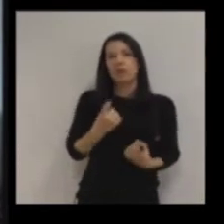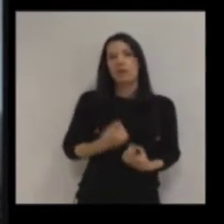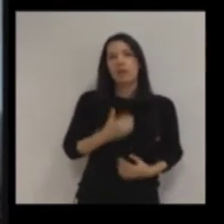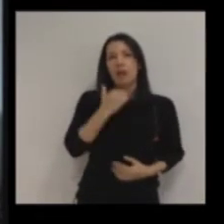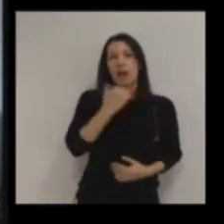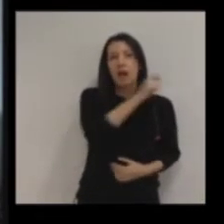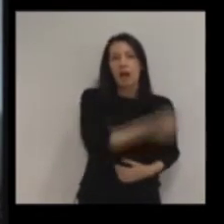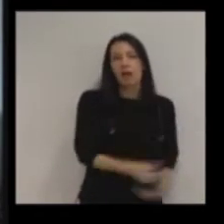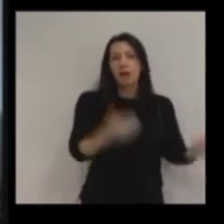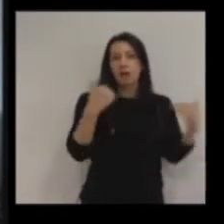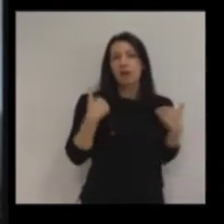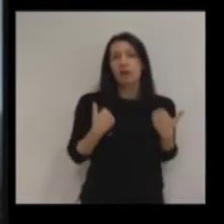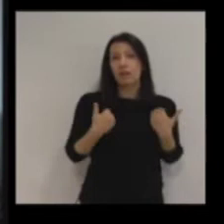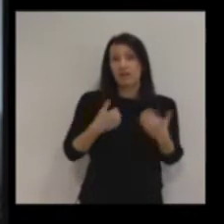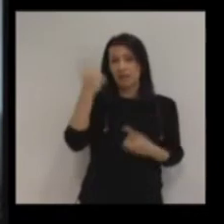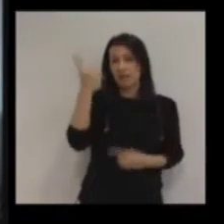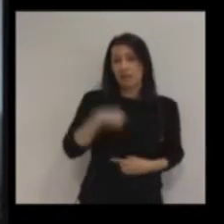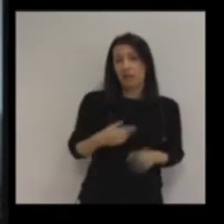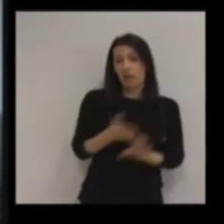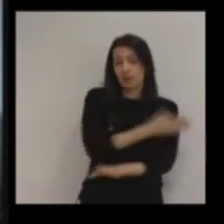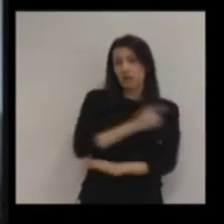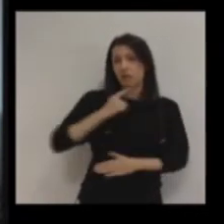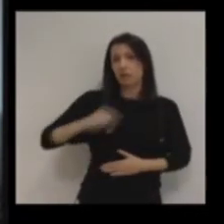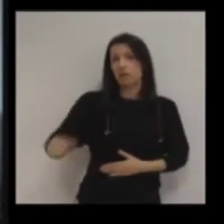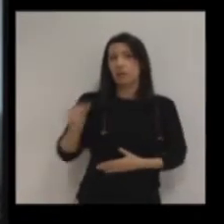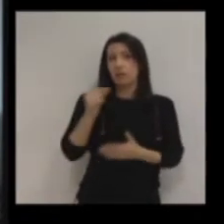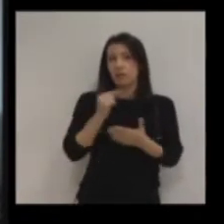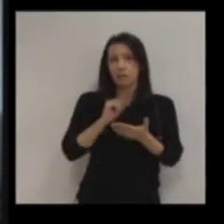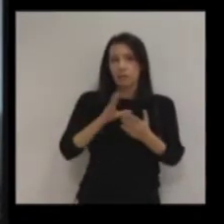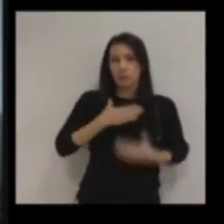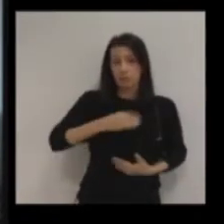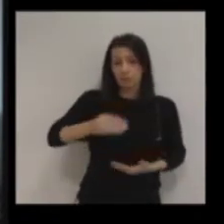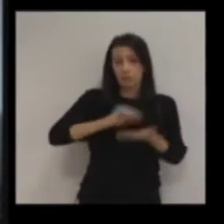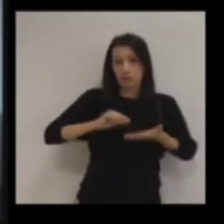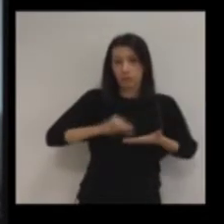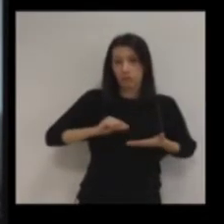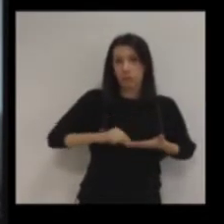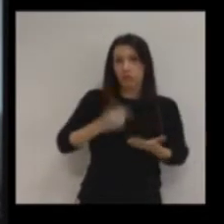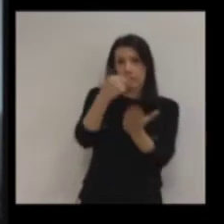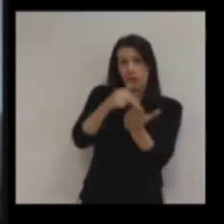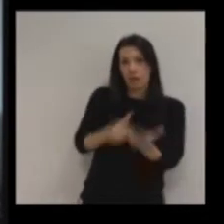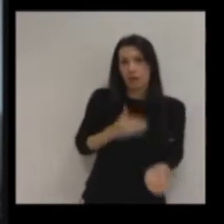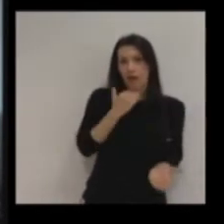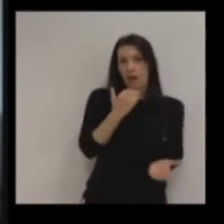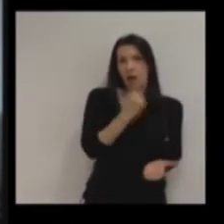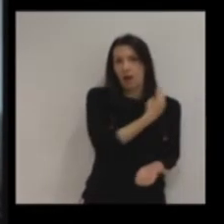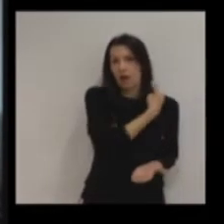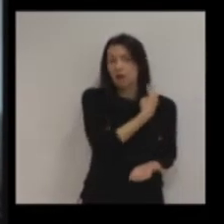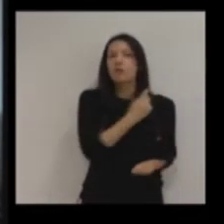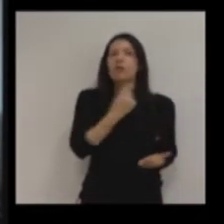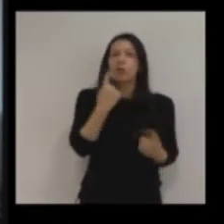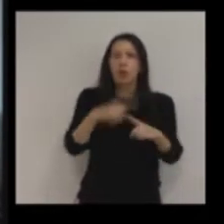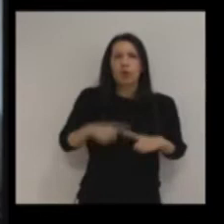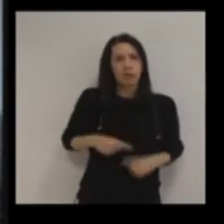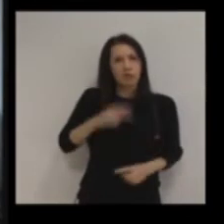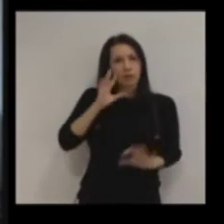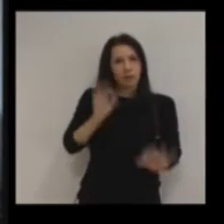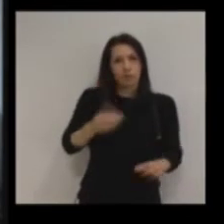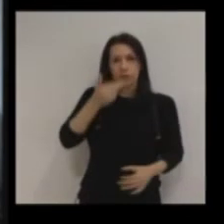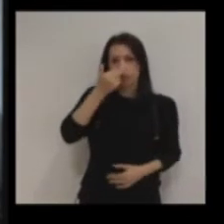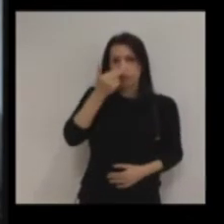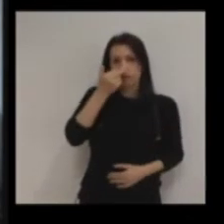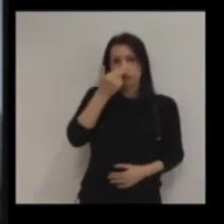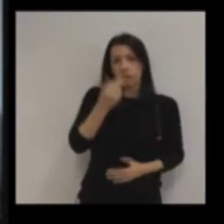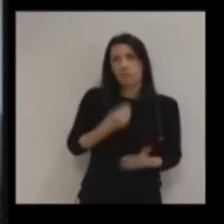lea el papel que le hacen firmar cuando se va de esa sala. Ese tipo de cosas yo creo que sí que son interesantes que